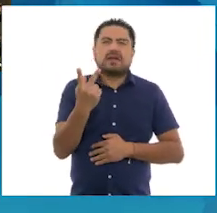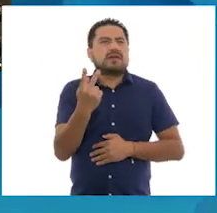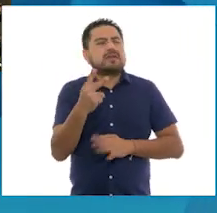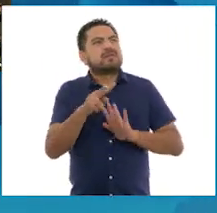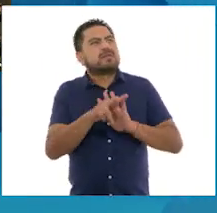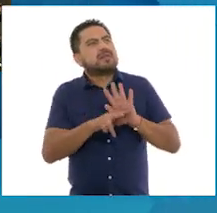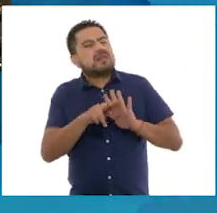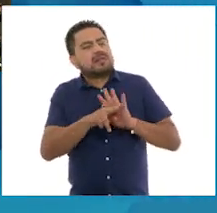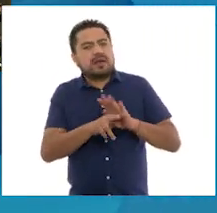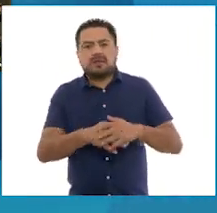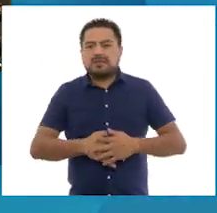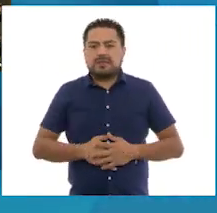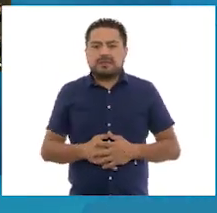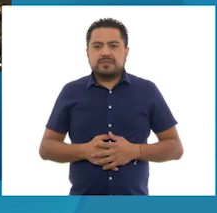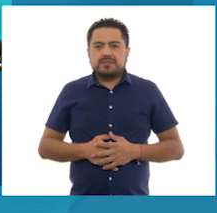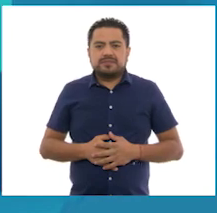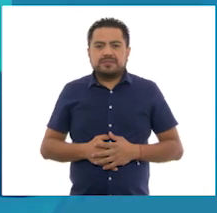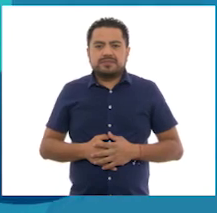video!